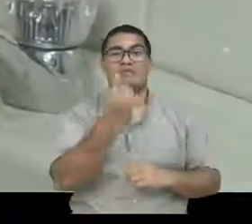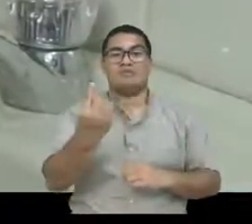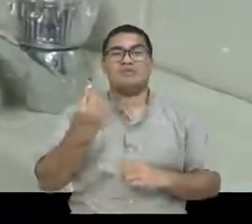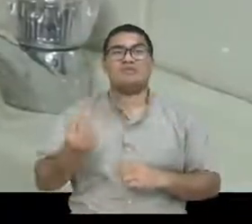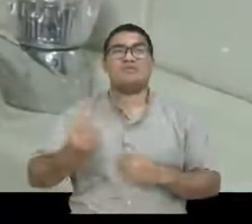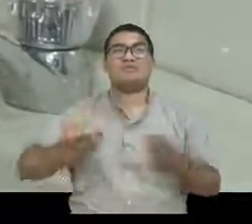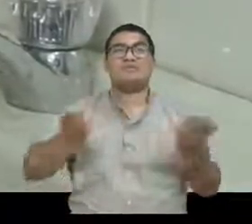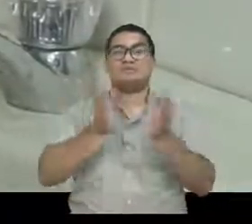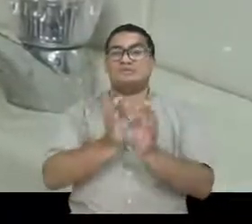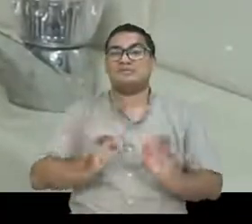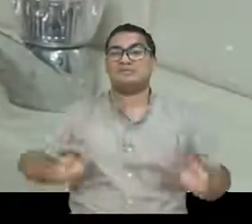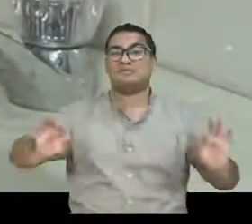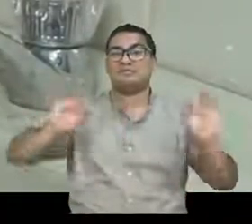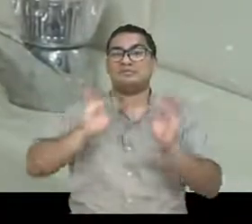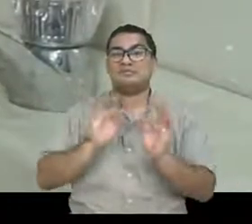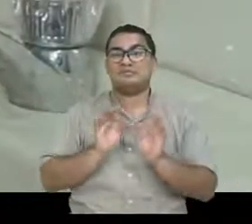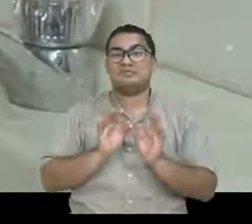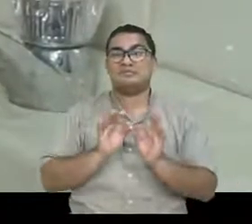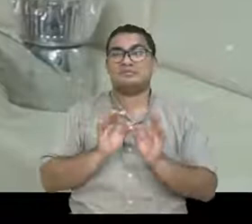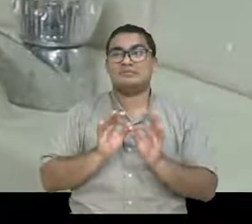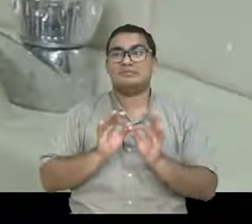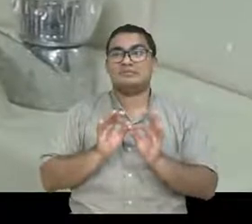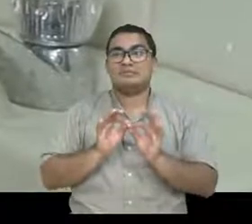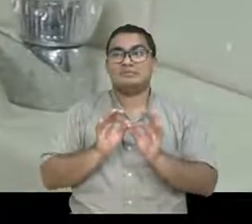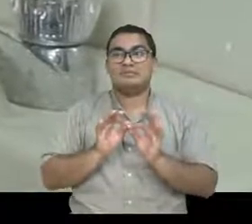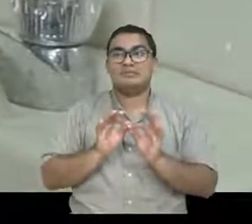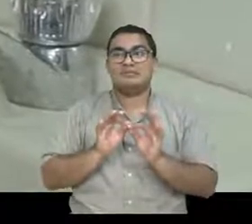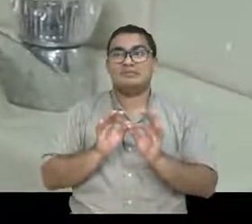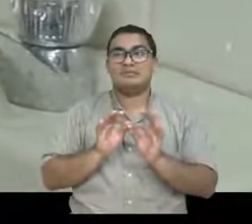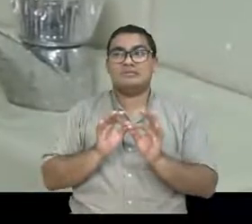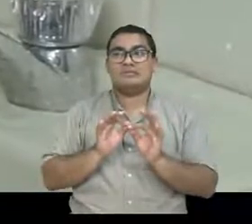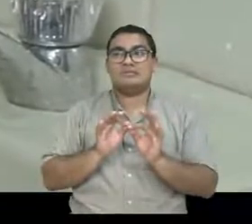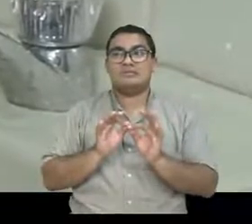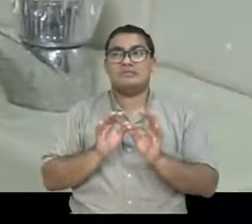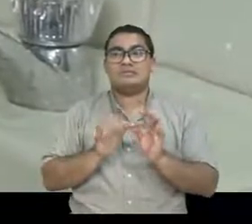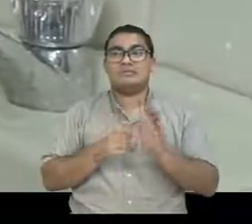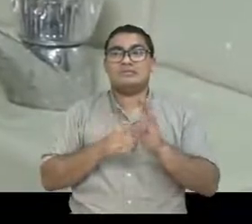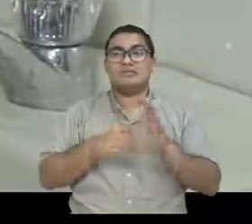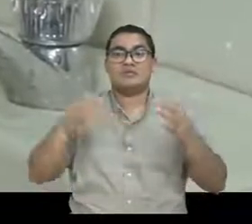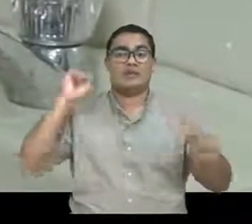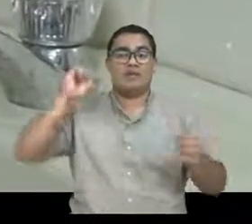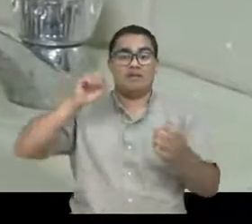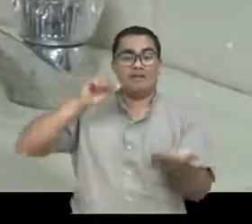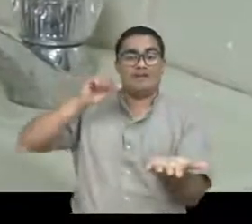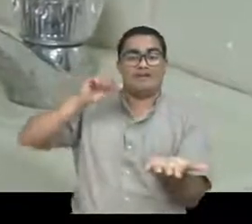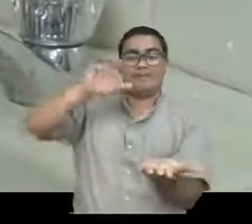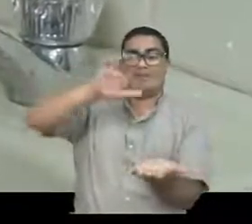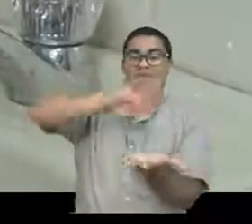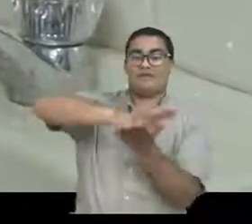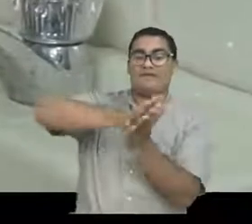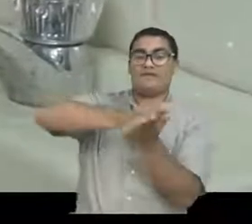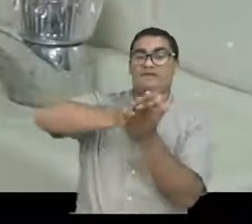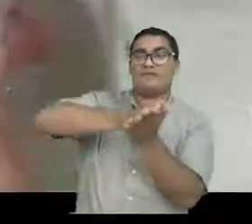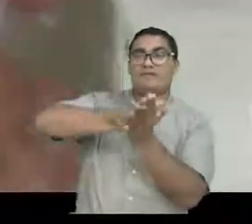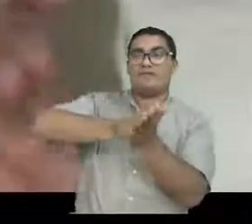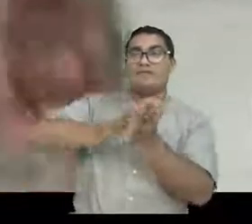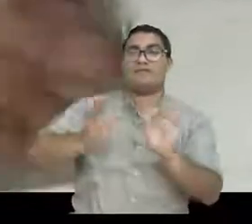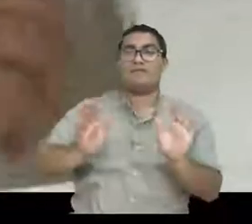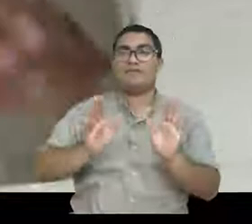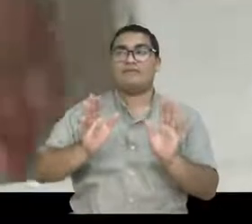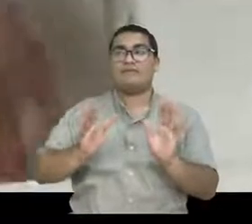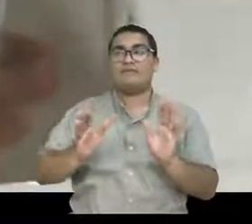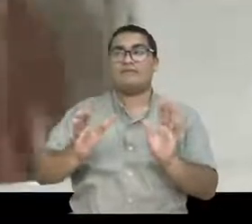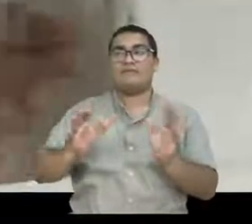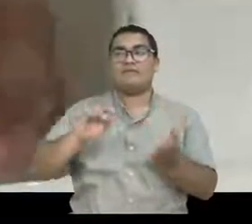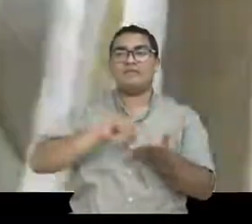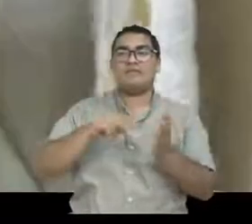lo principal es un lado cada mano. Es decir, ejemplo, el lado de arriba la mano izquierda y el lado de abajo la mano derecha, para no tener